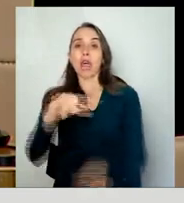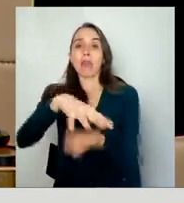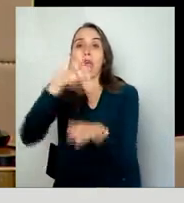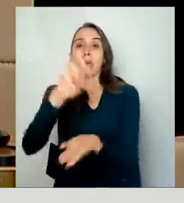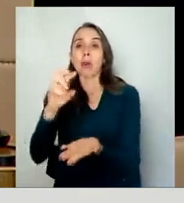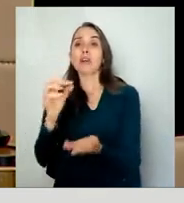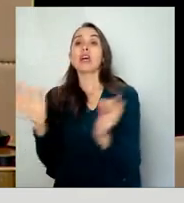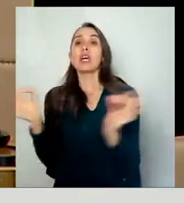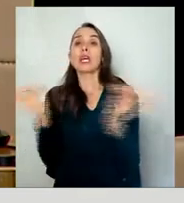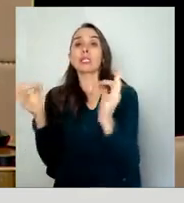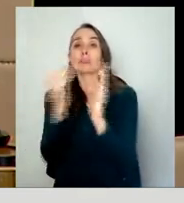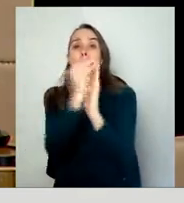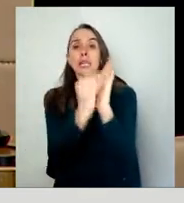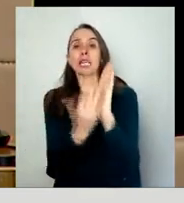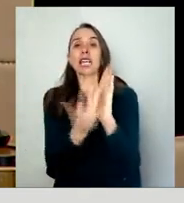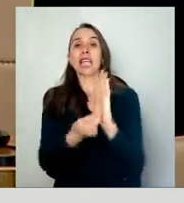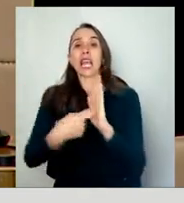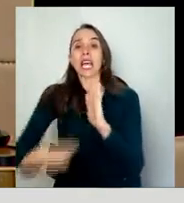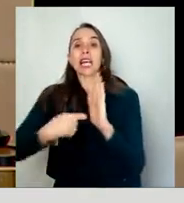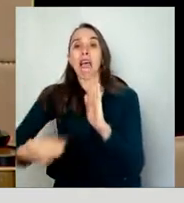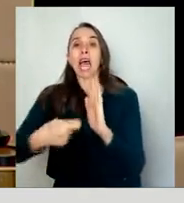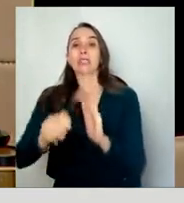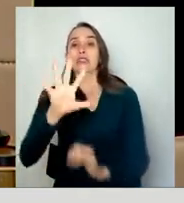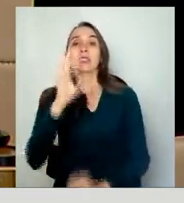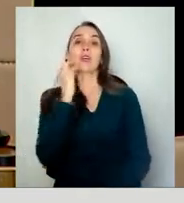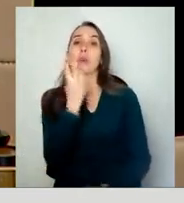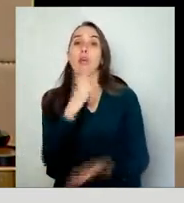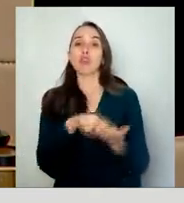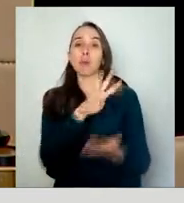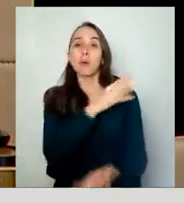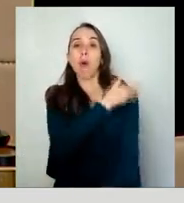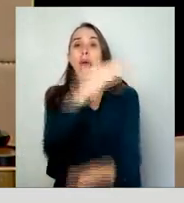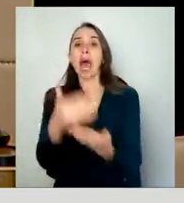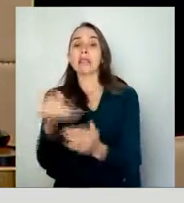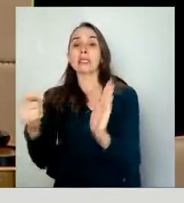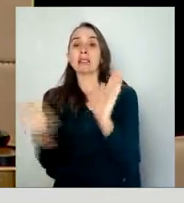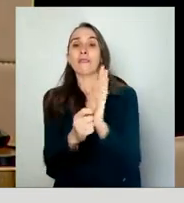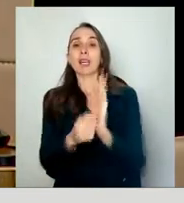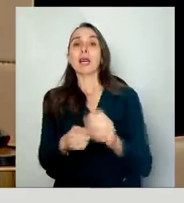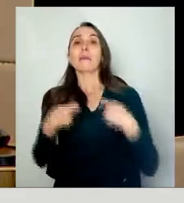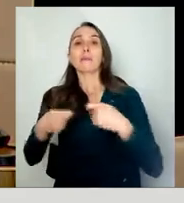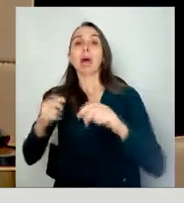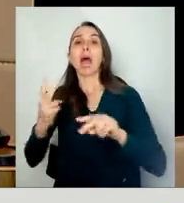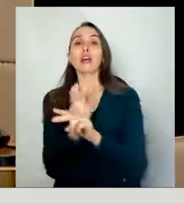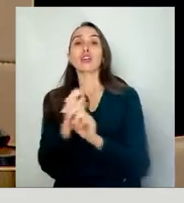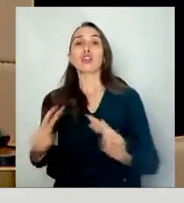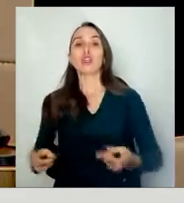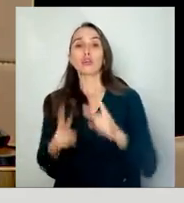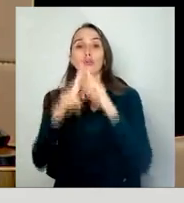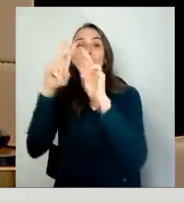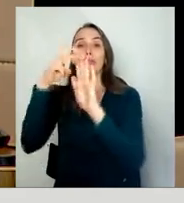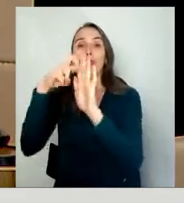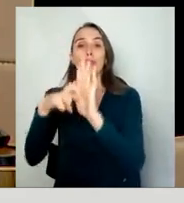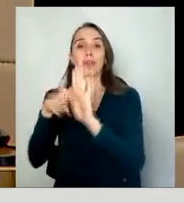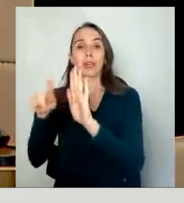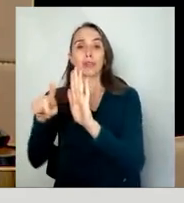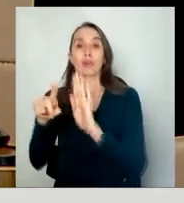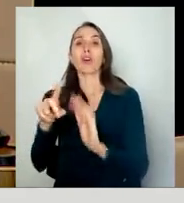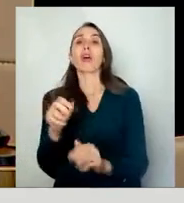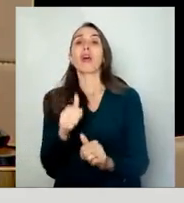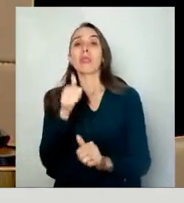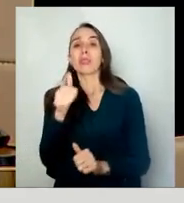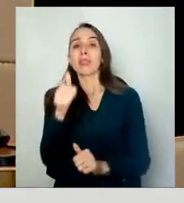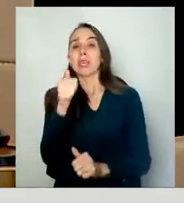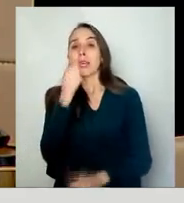y acciones desde el 5 de mayo del 2004 hasta la fecha para la ejecución de este proyecto y también se oficia el director nacional de la conadi